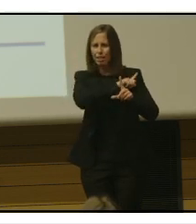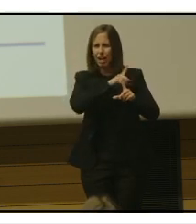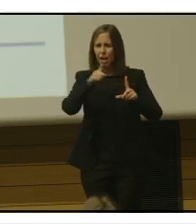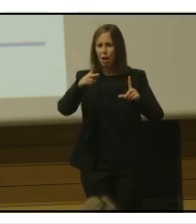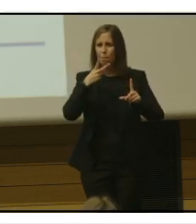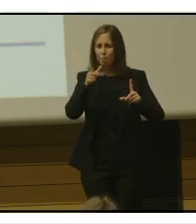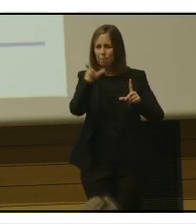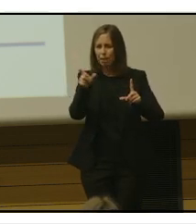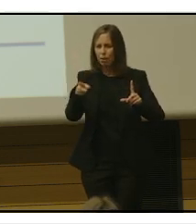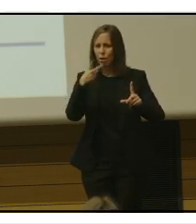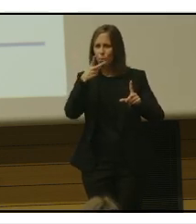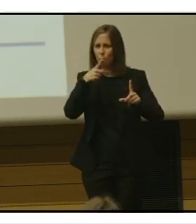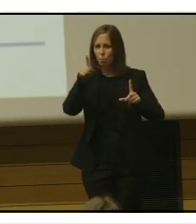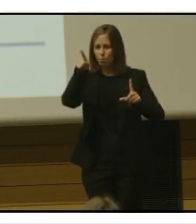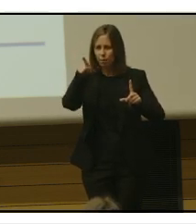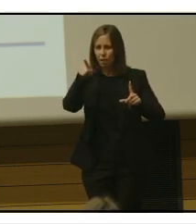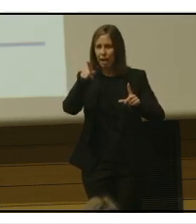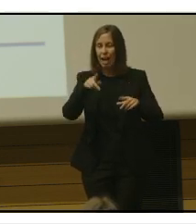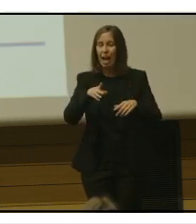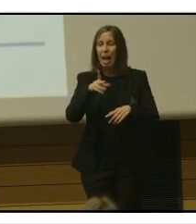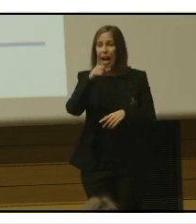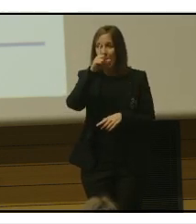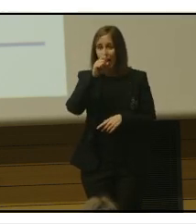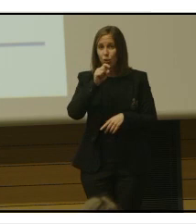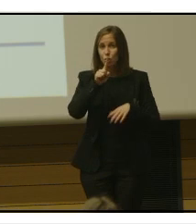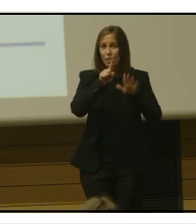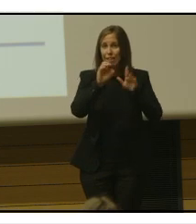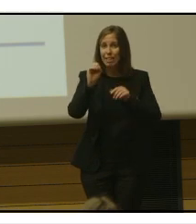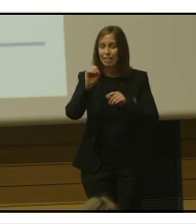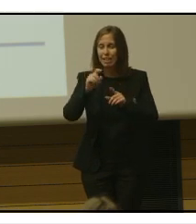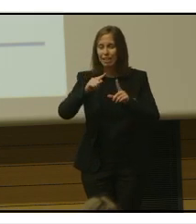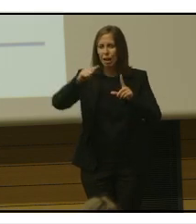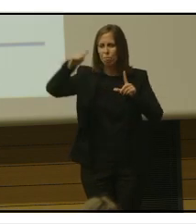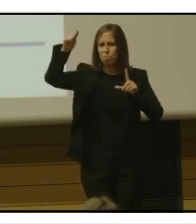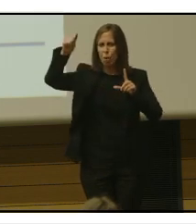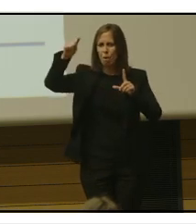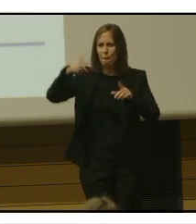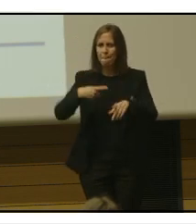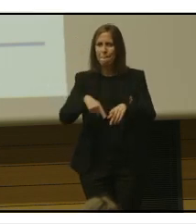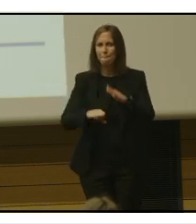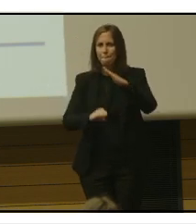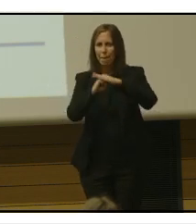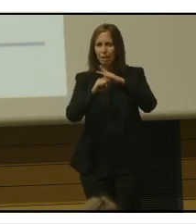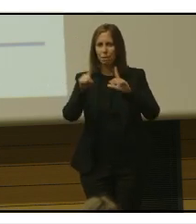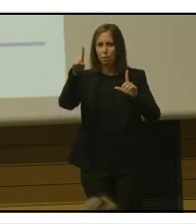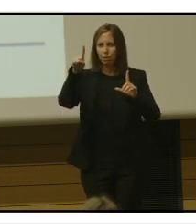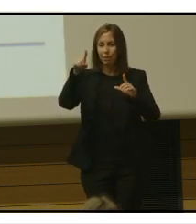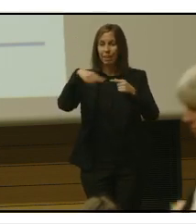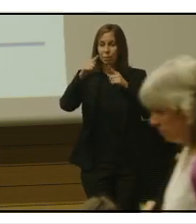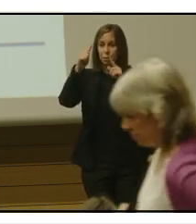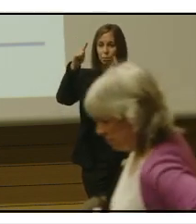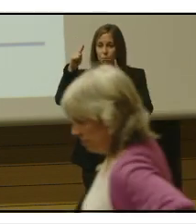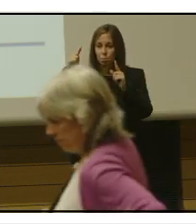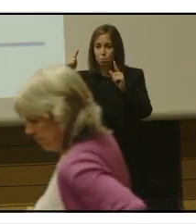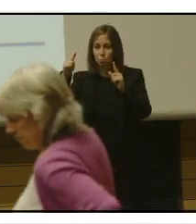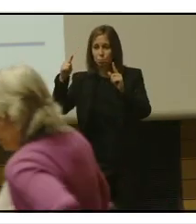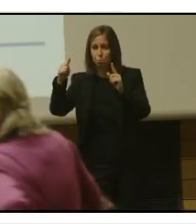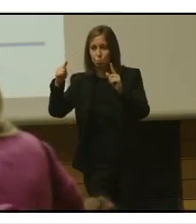la alcanzaron aproximadamente en los años 60 y desde entonces esta prevalencia ha estado disminuyendo y